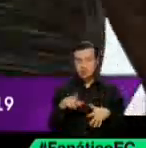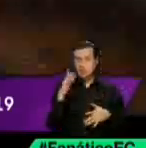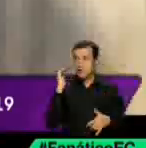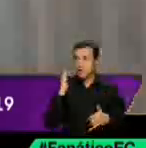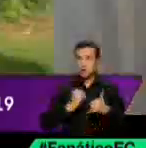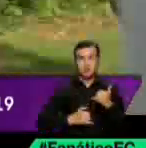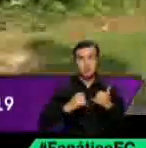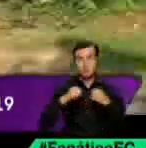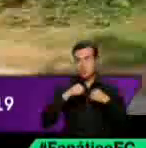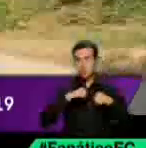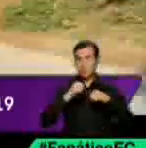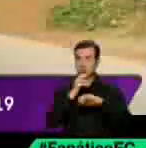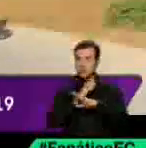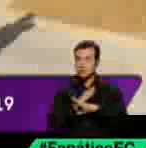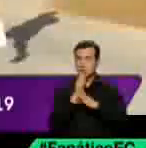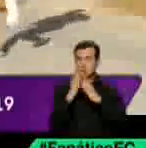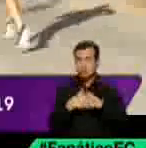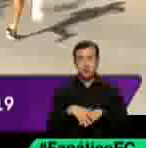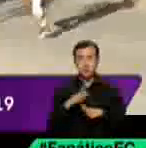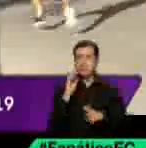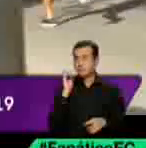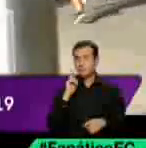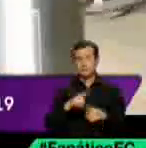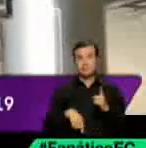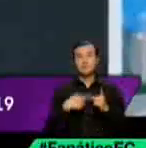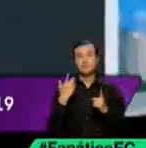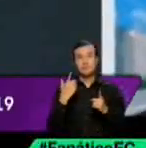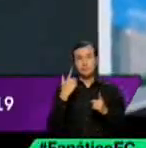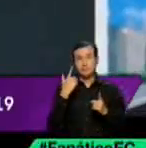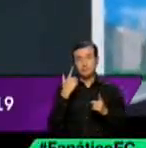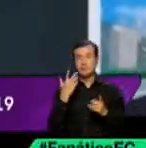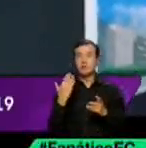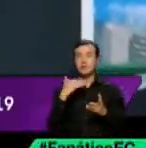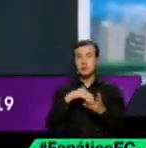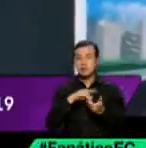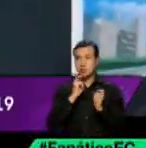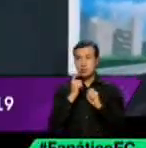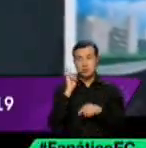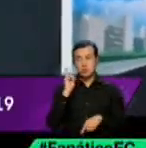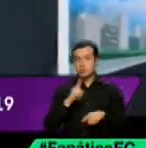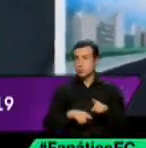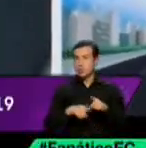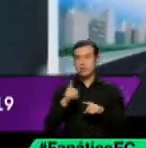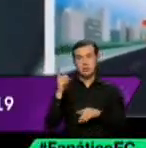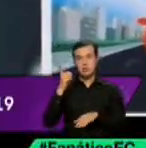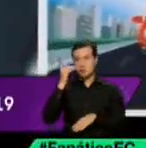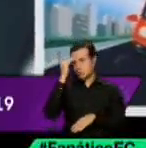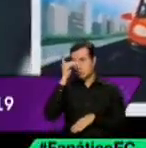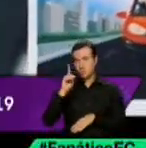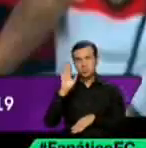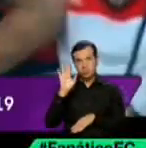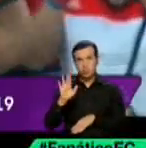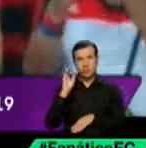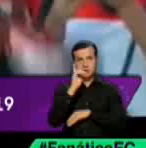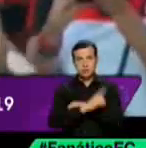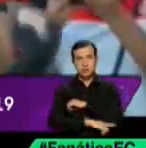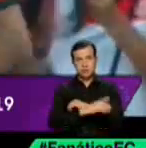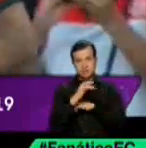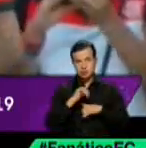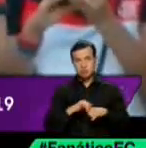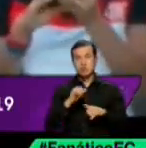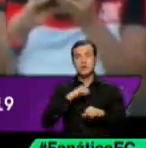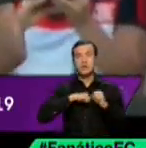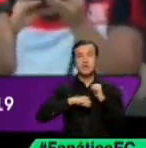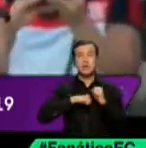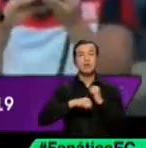último recurso de defensa y no tiene más camino jurídico para intentar modificar la decisión del tribunal. Vale recordar que el